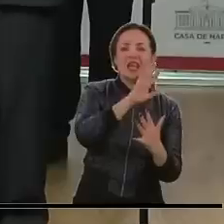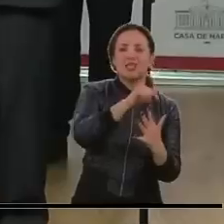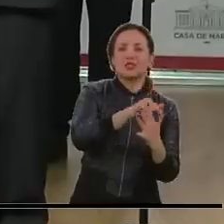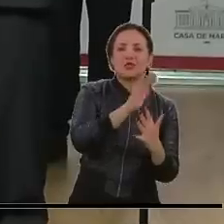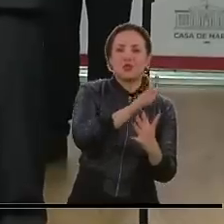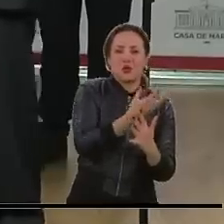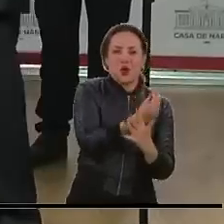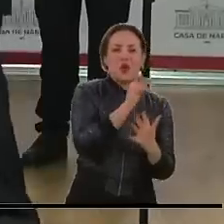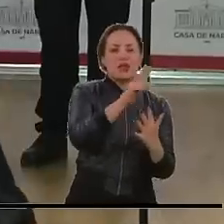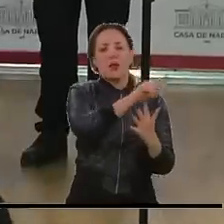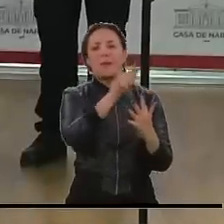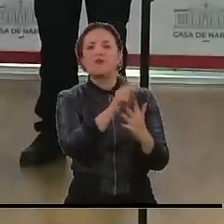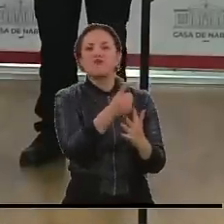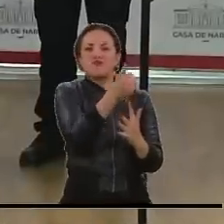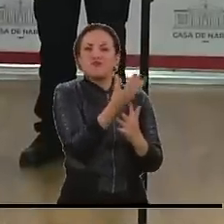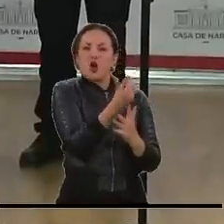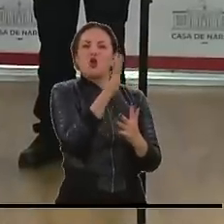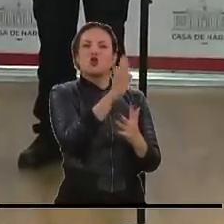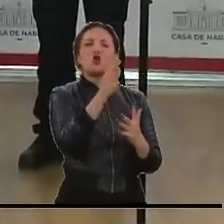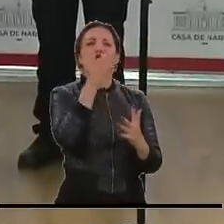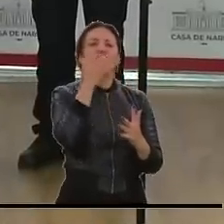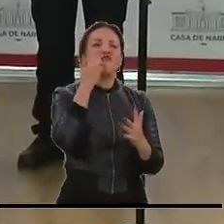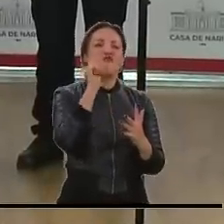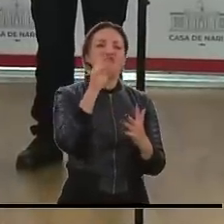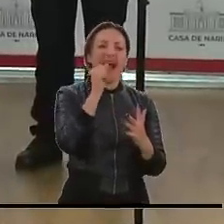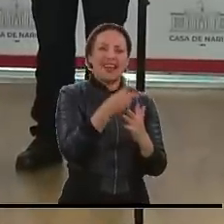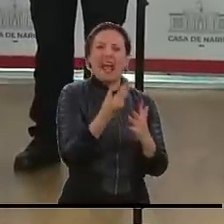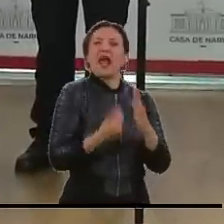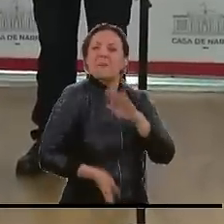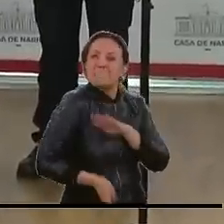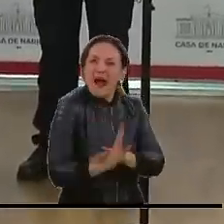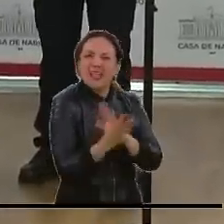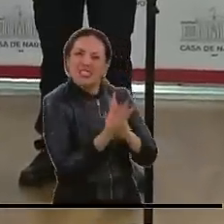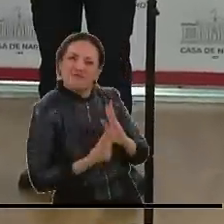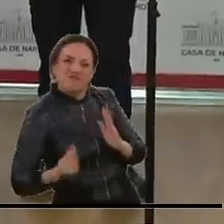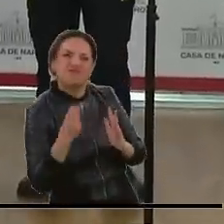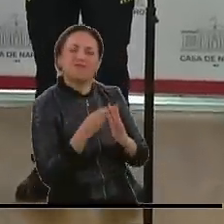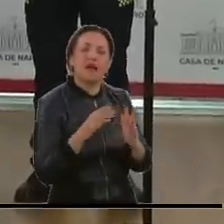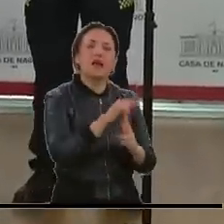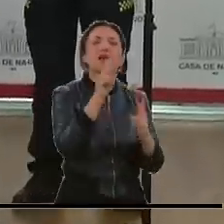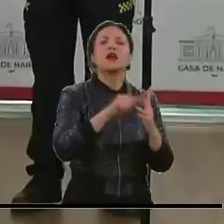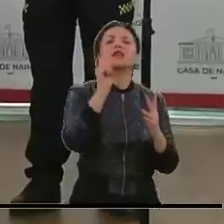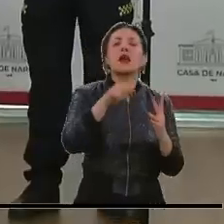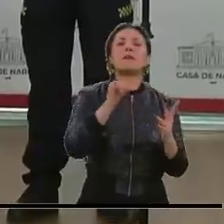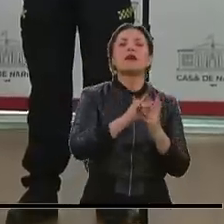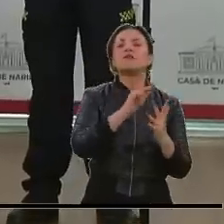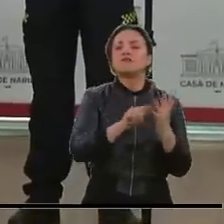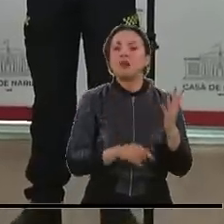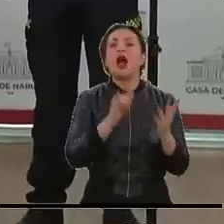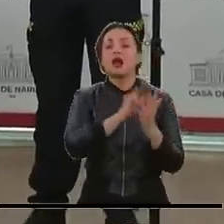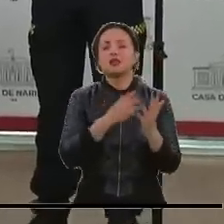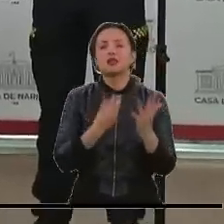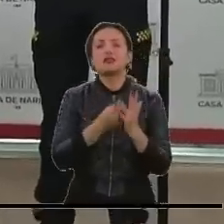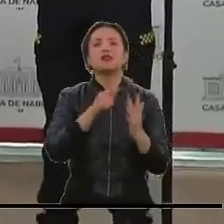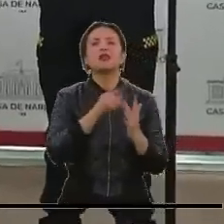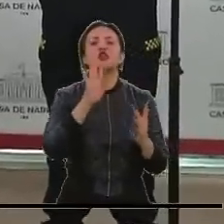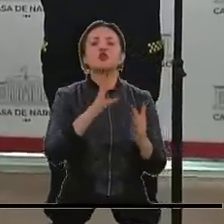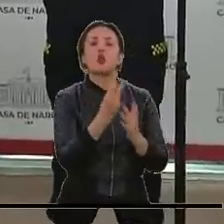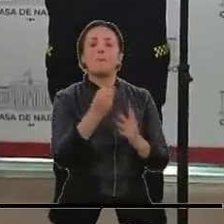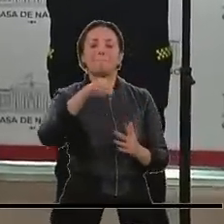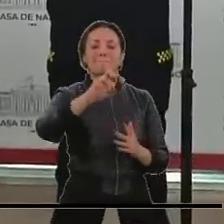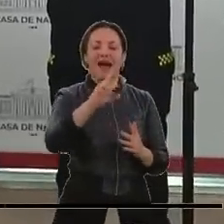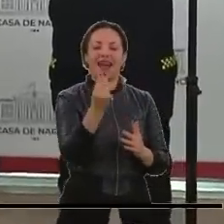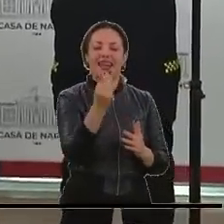se autodenominan ellos, unas disidencias de las FARC, y también en materia de sometimiento, pues cese el fuego con la segunda maquetalia